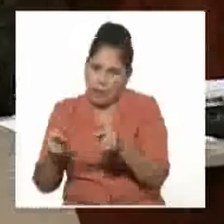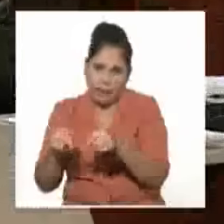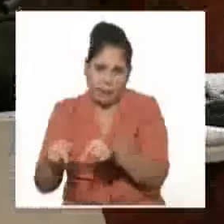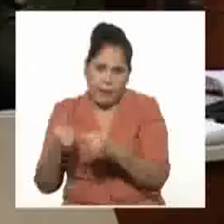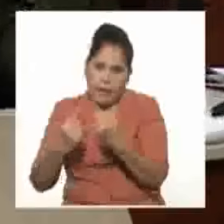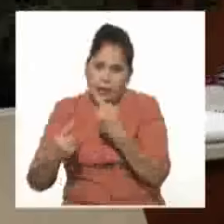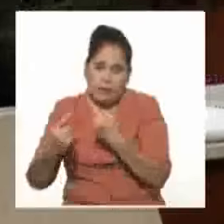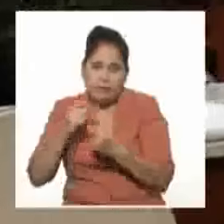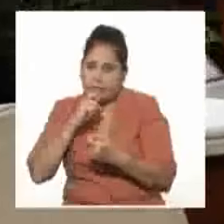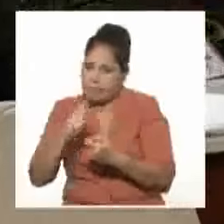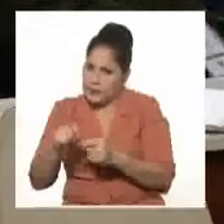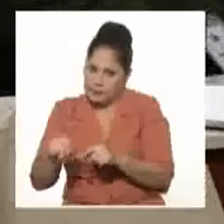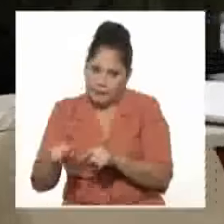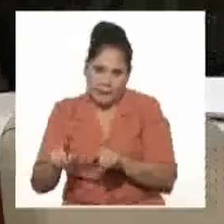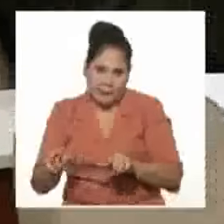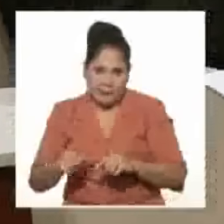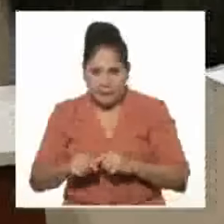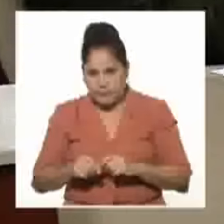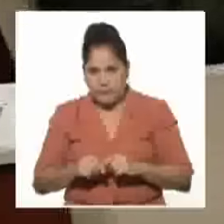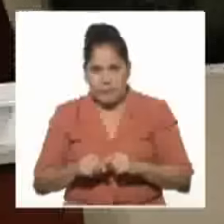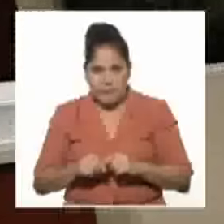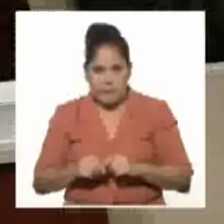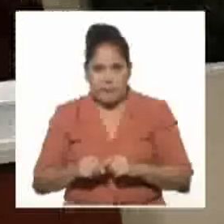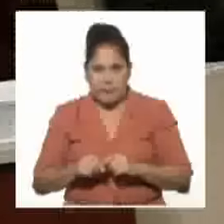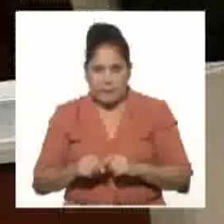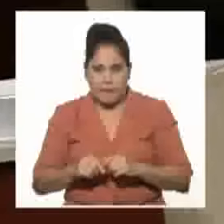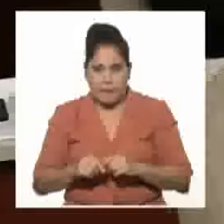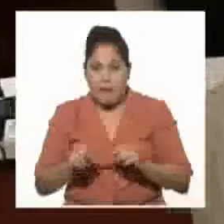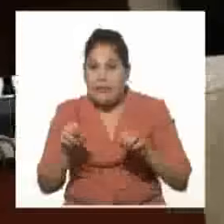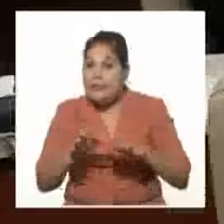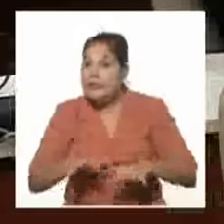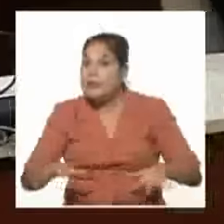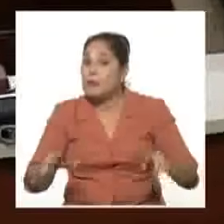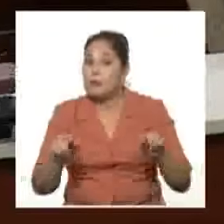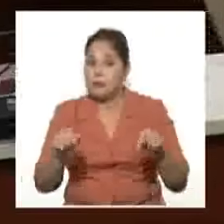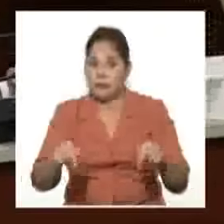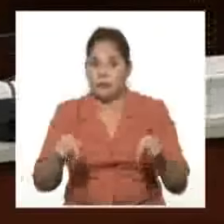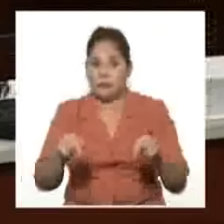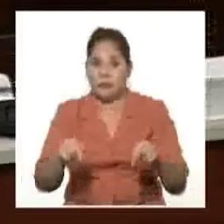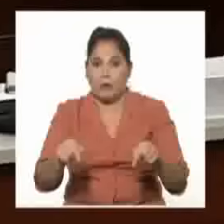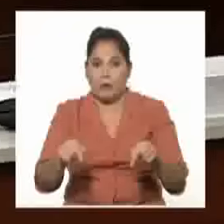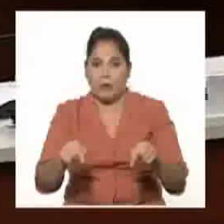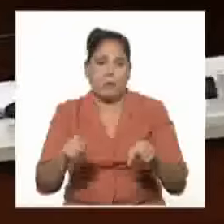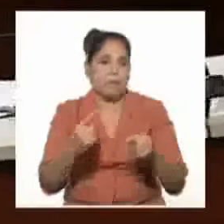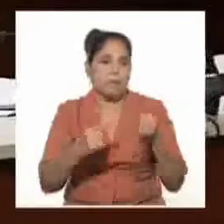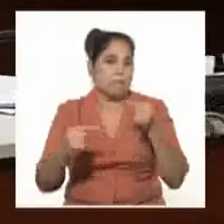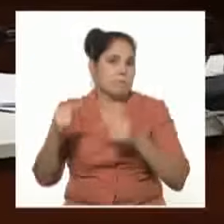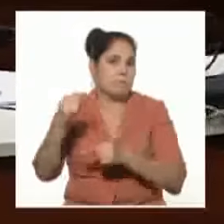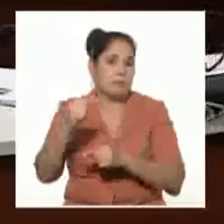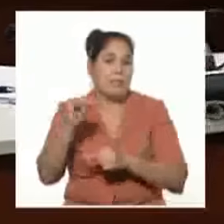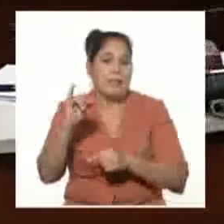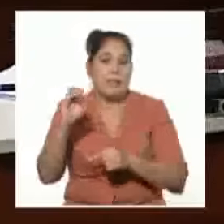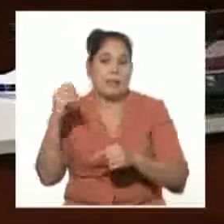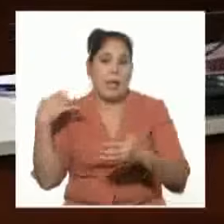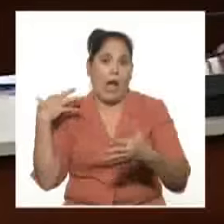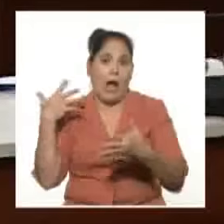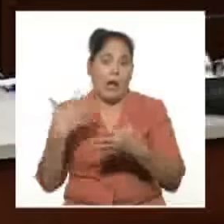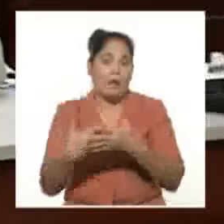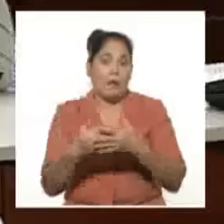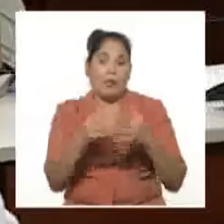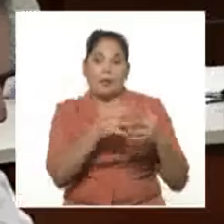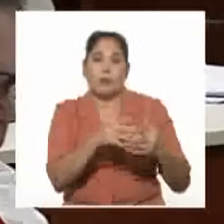algunas necesidades básicas. Esta situación, provocada en primer lugar por 6 décadas de acoso económico